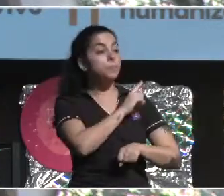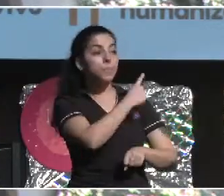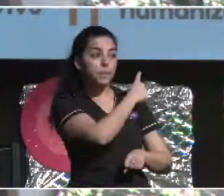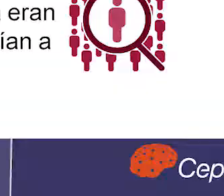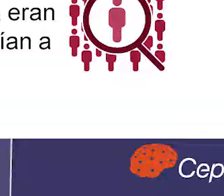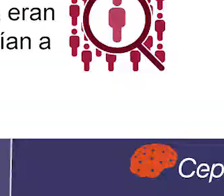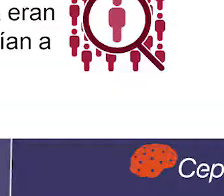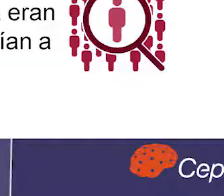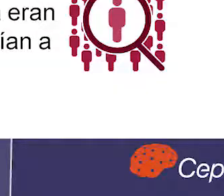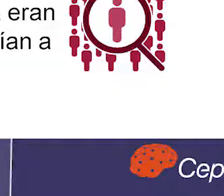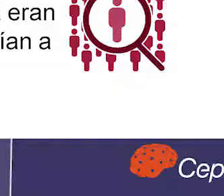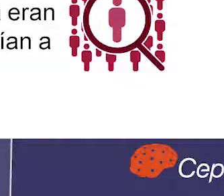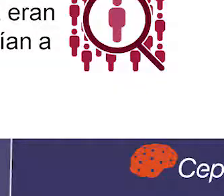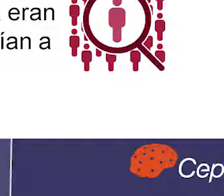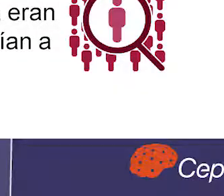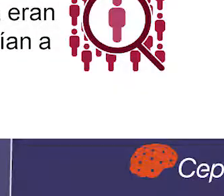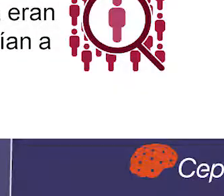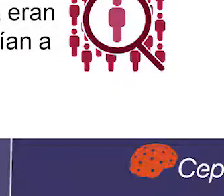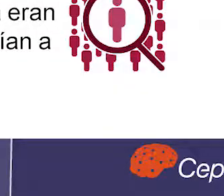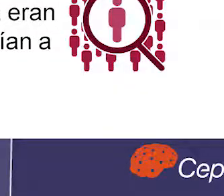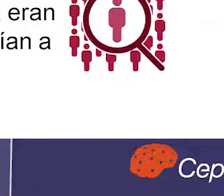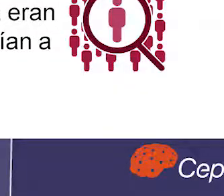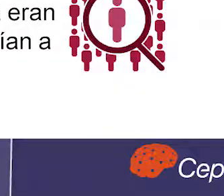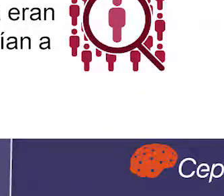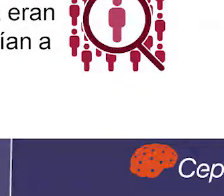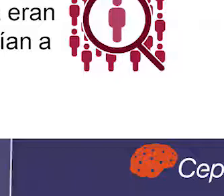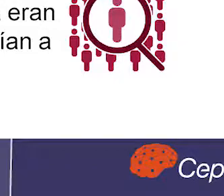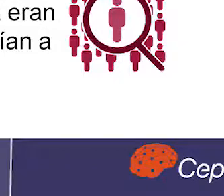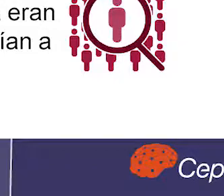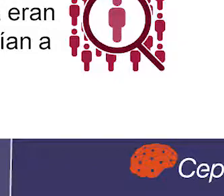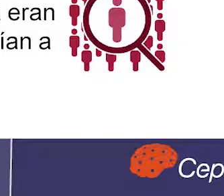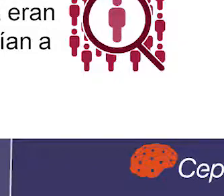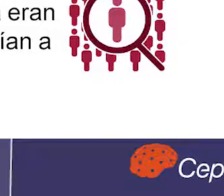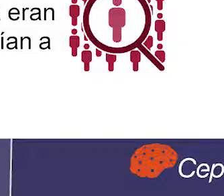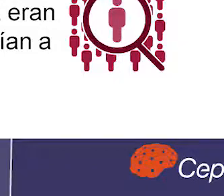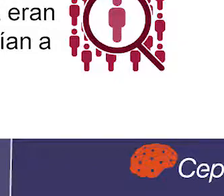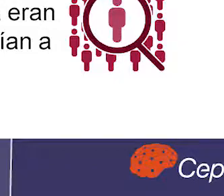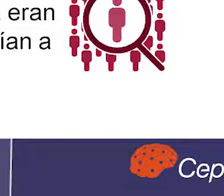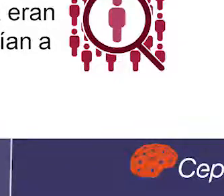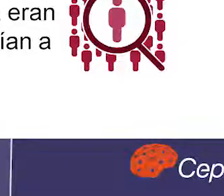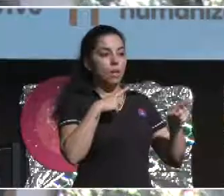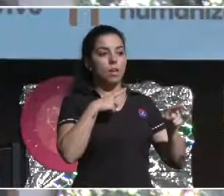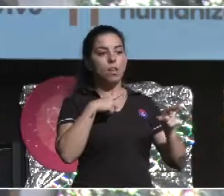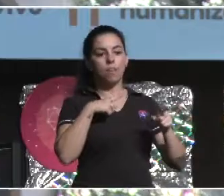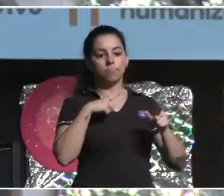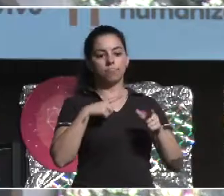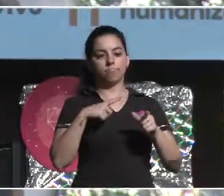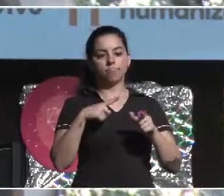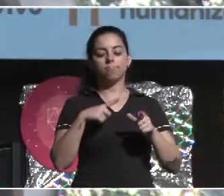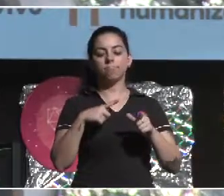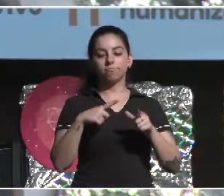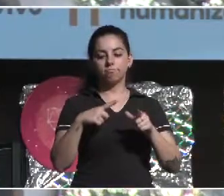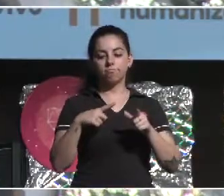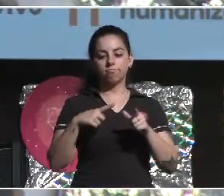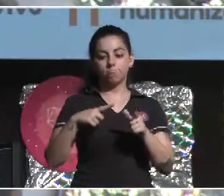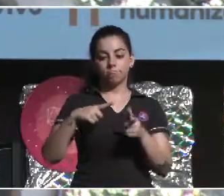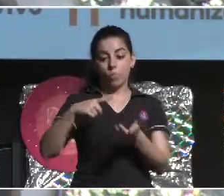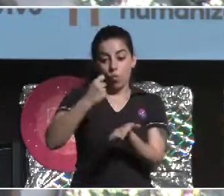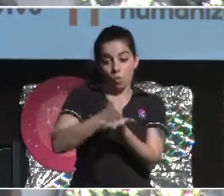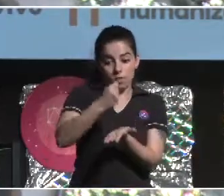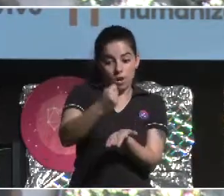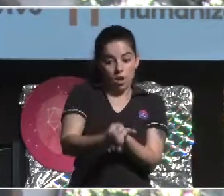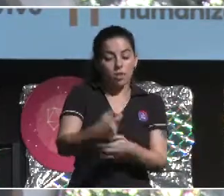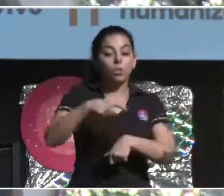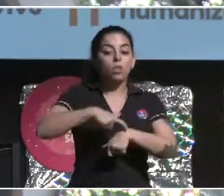del 83.7% es si tienen también un porcentaje de conexión directa en términos de